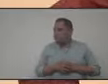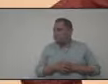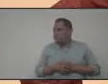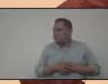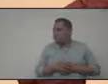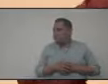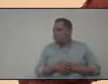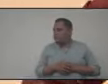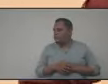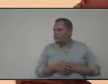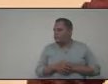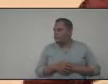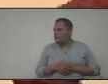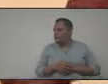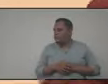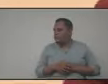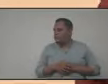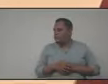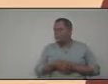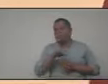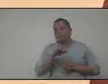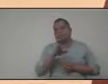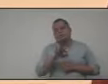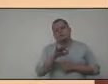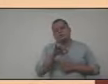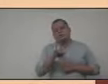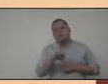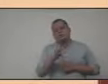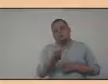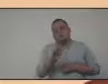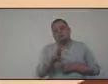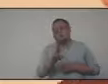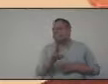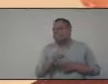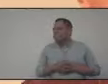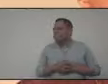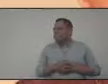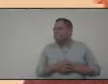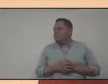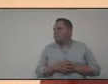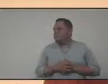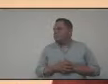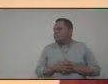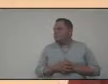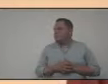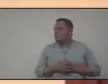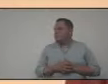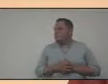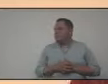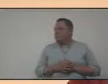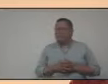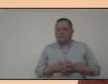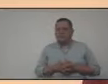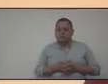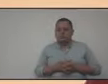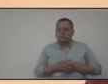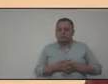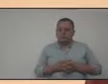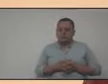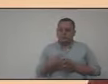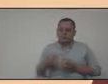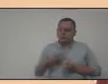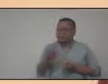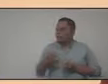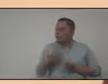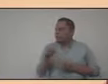Desafortunadamente, creo que se pasaron 3 PQR con un argumento que no es cierto, que el